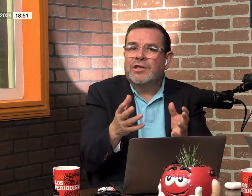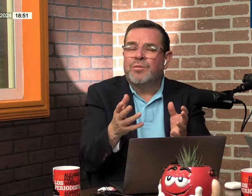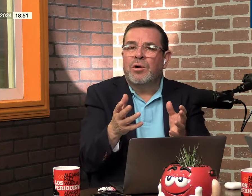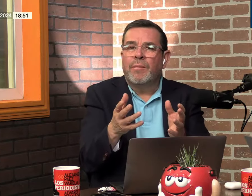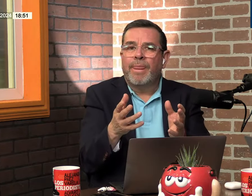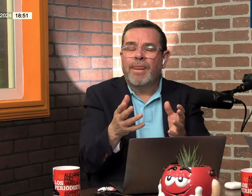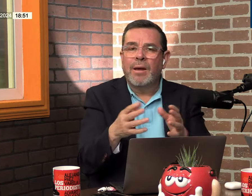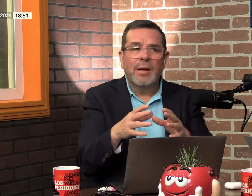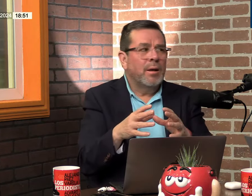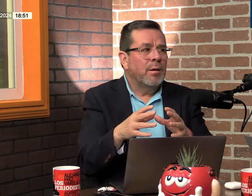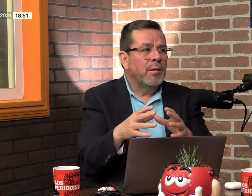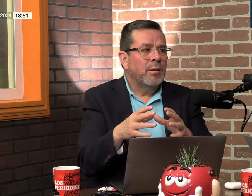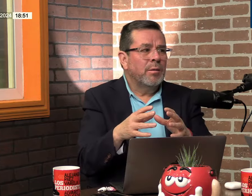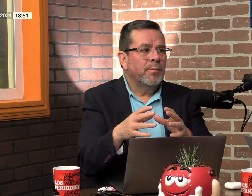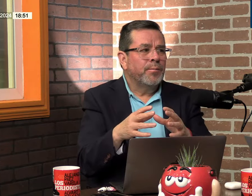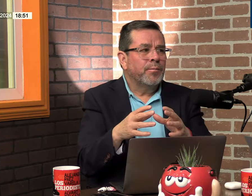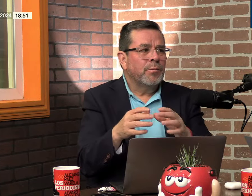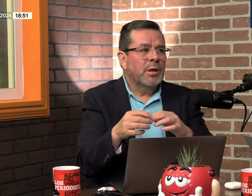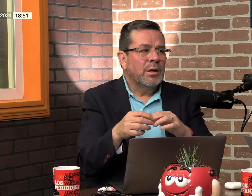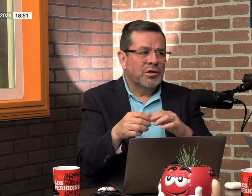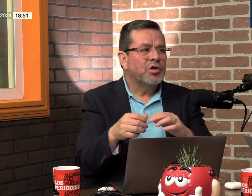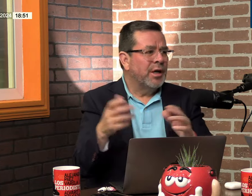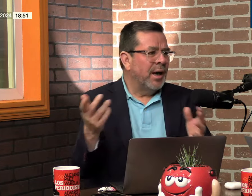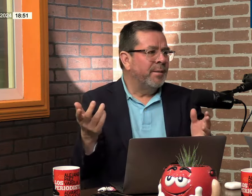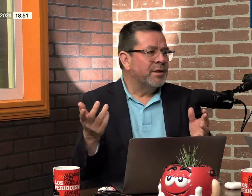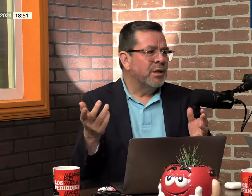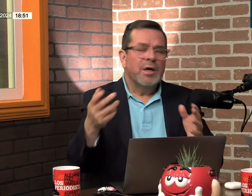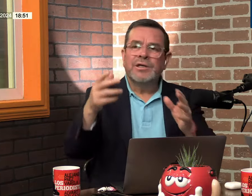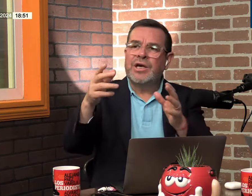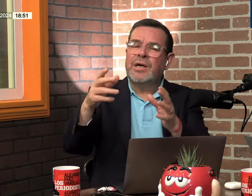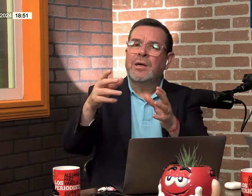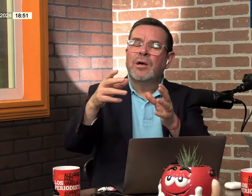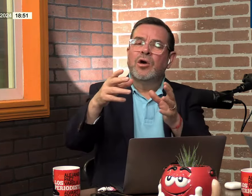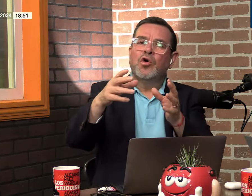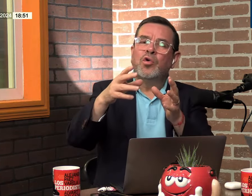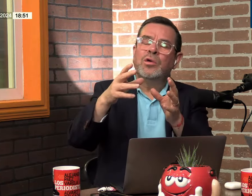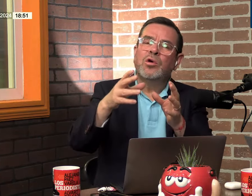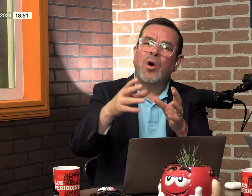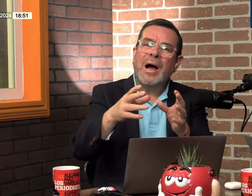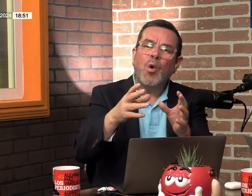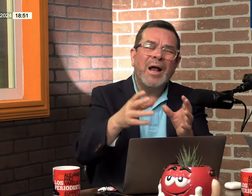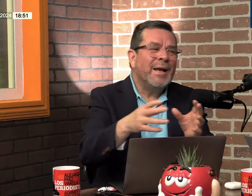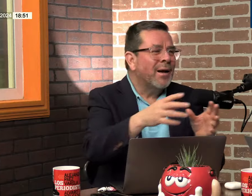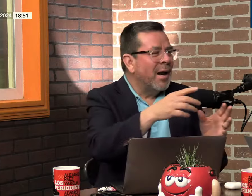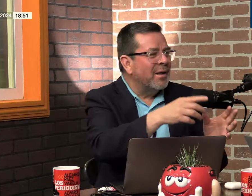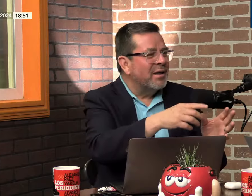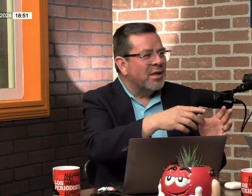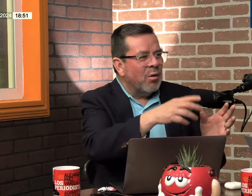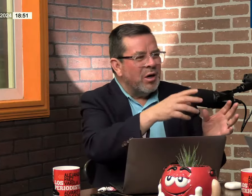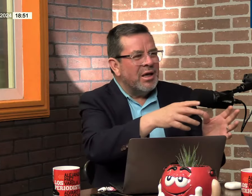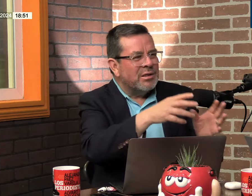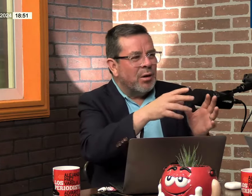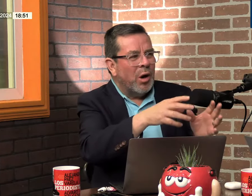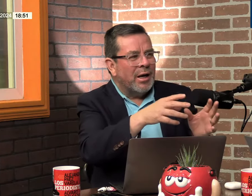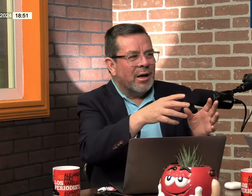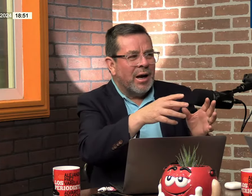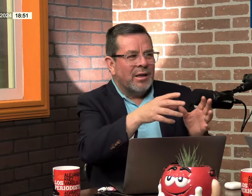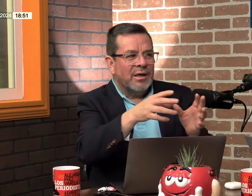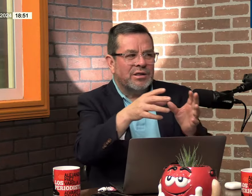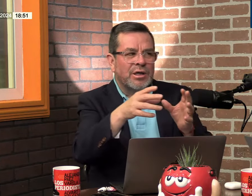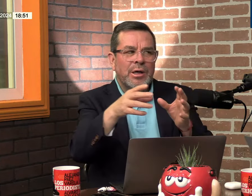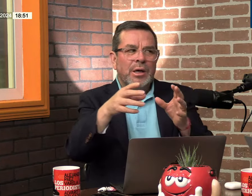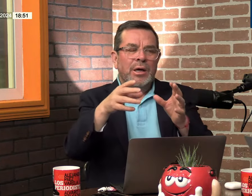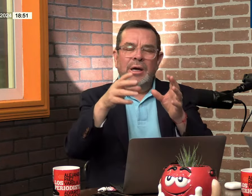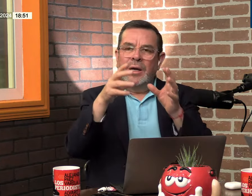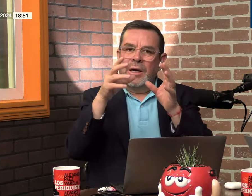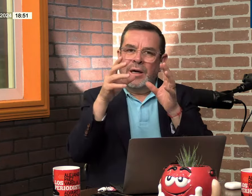Él mismo... Y andaba en la gira de Xochitl Gálvez. De Xochitl Gálvez, sí. Junto a Juan Hernández. ¿Te acuerdas de Juan